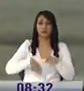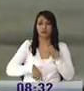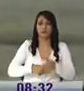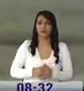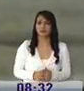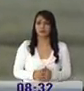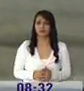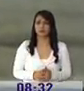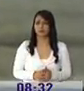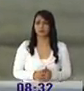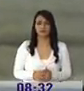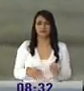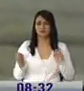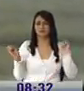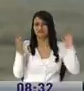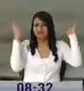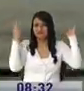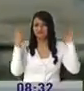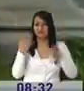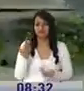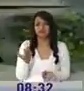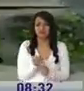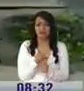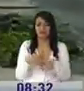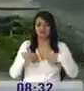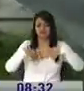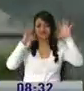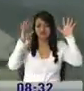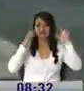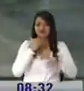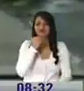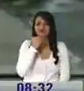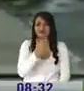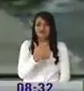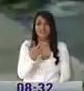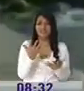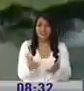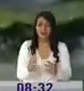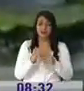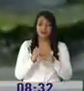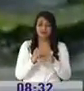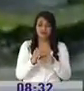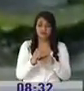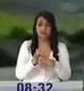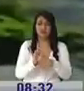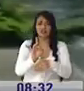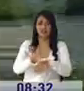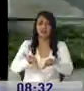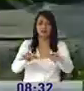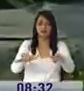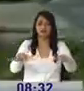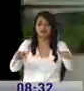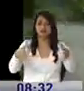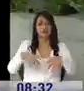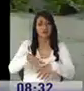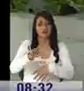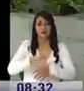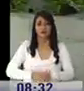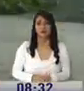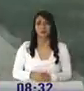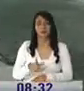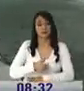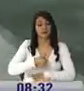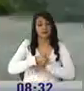maleza de todo sea intententar ahí dejaron hay autoridades del